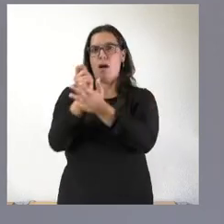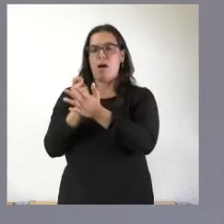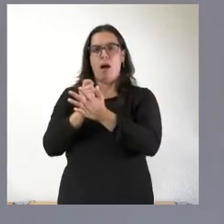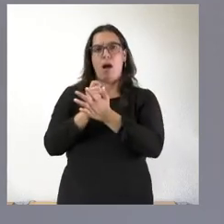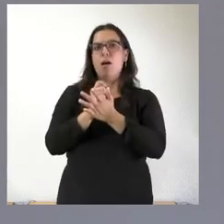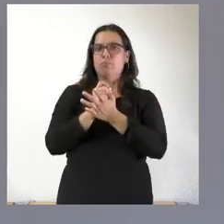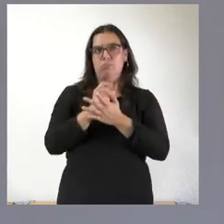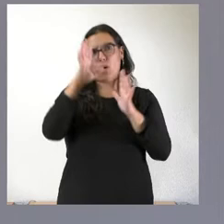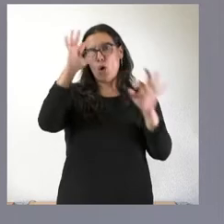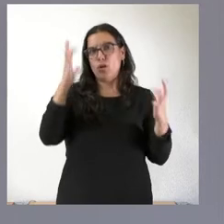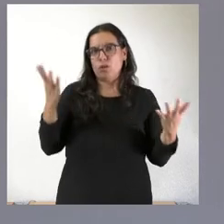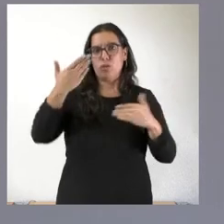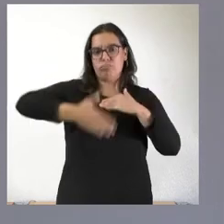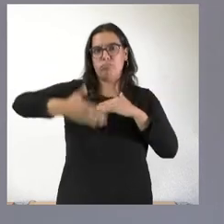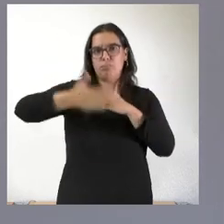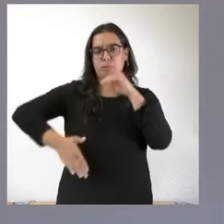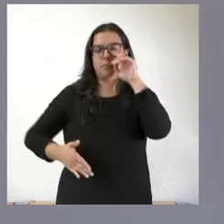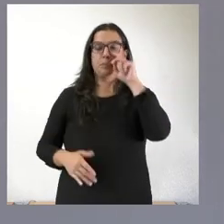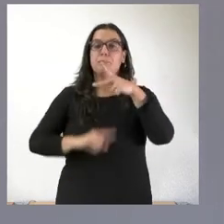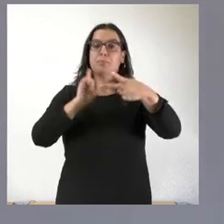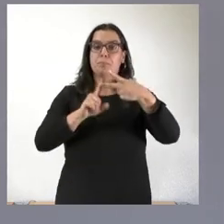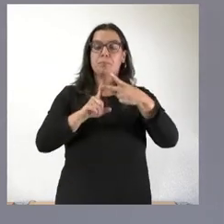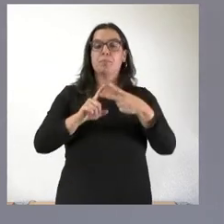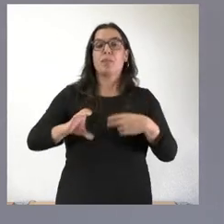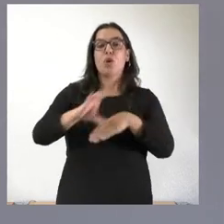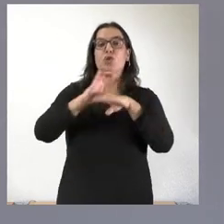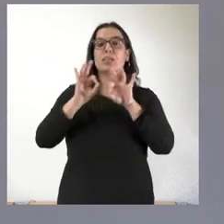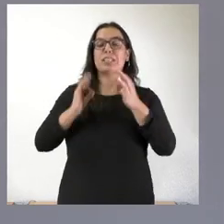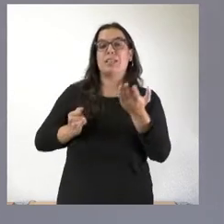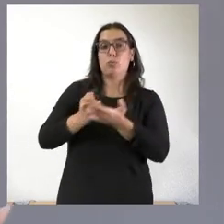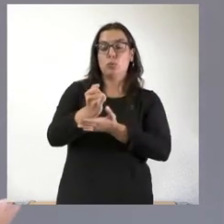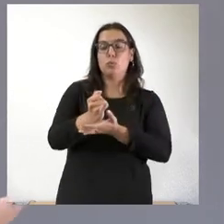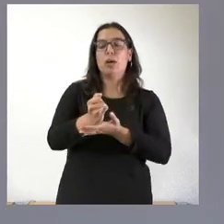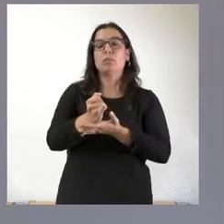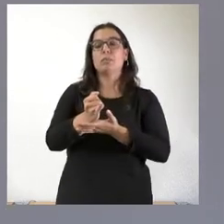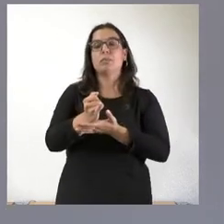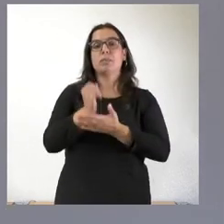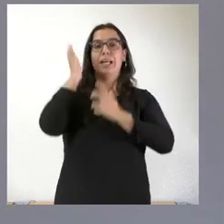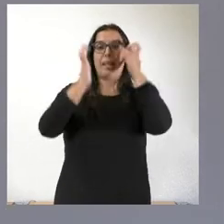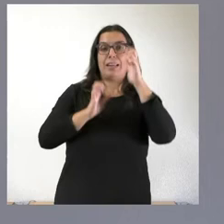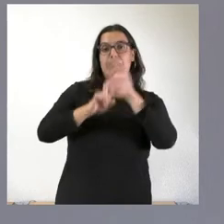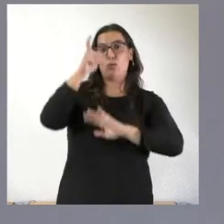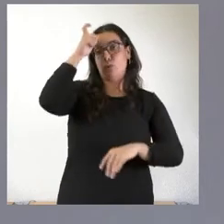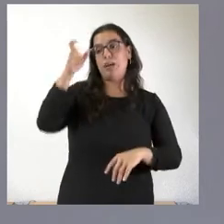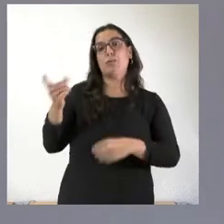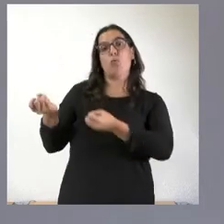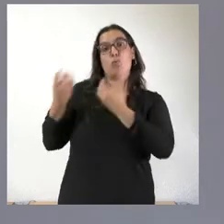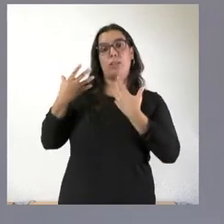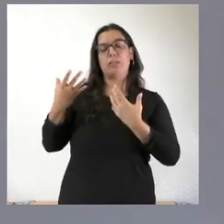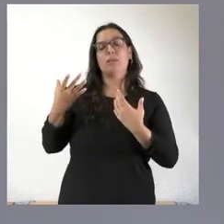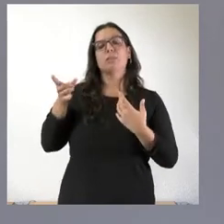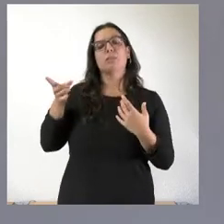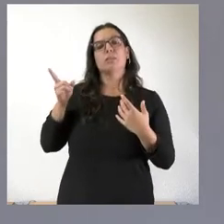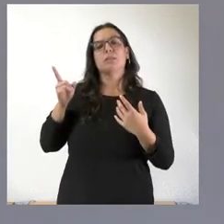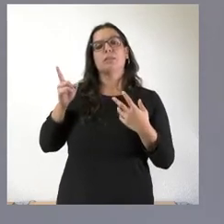tiempo ciertamente reducido. Y, en segundo lugar, el consejero de la Agricultura, Ganadería y Desarrollo Rural nos ha informado sobre